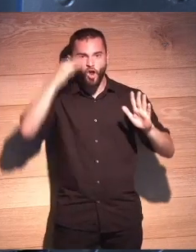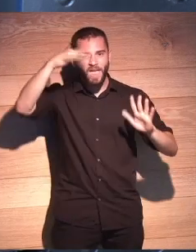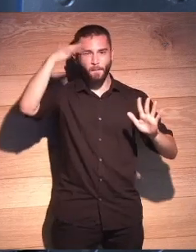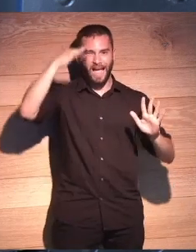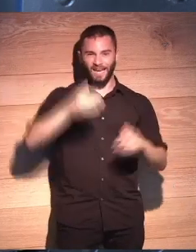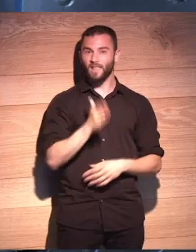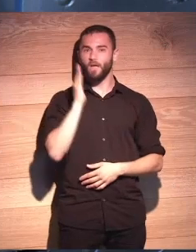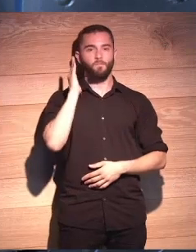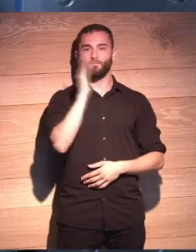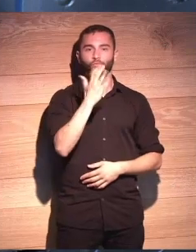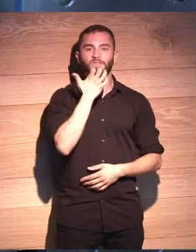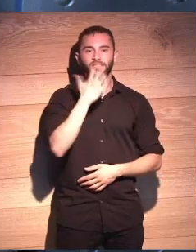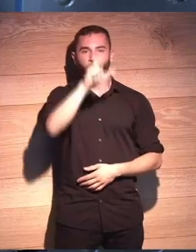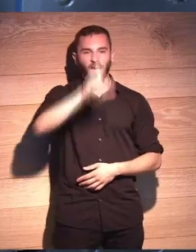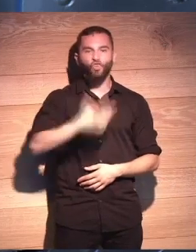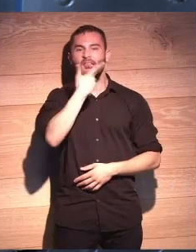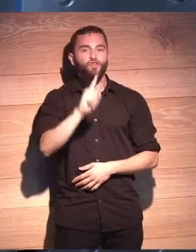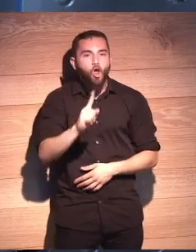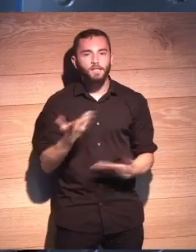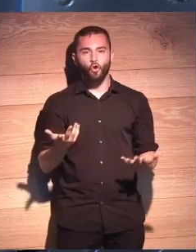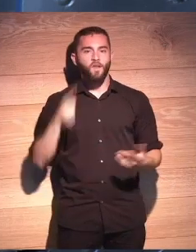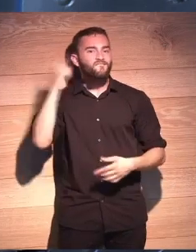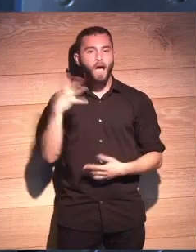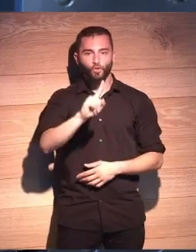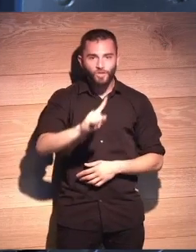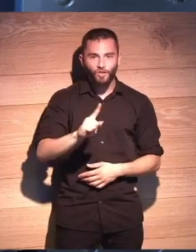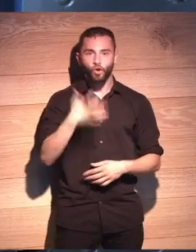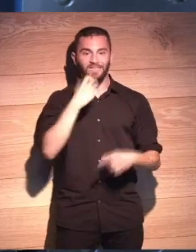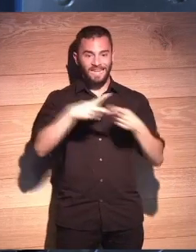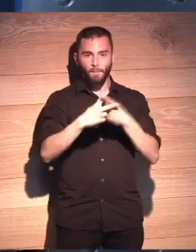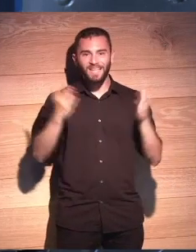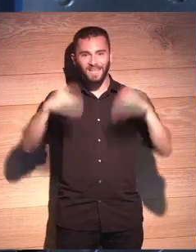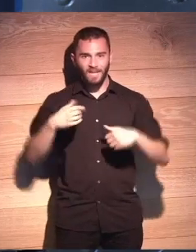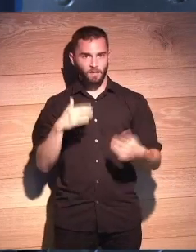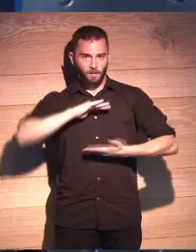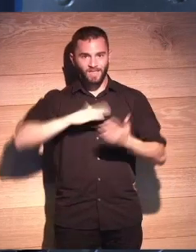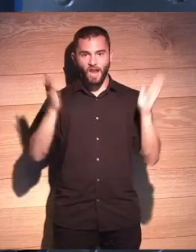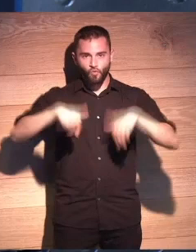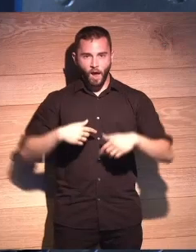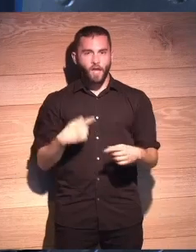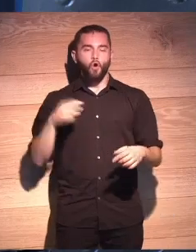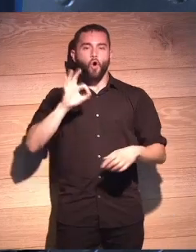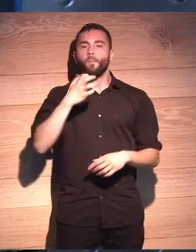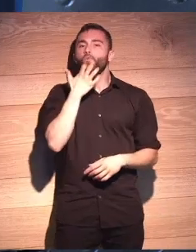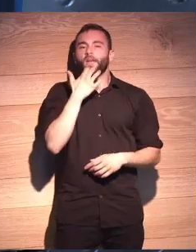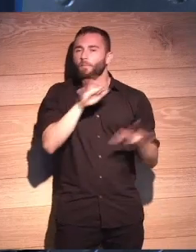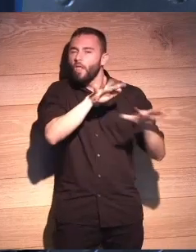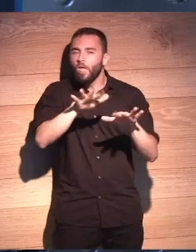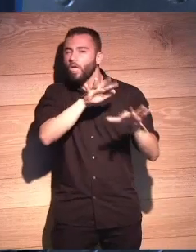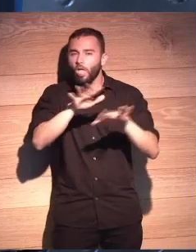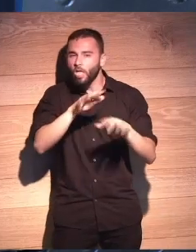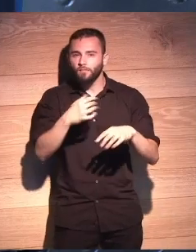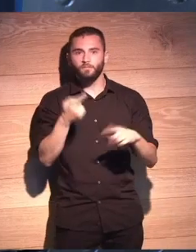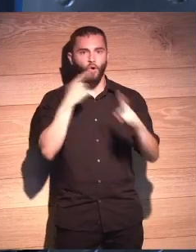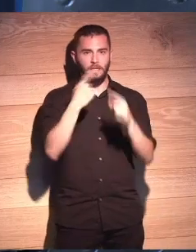a personas desconocidas que no tienen herramientas ni capacidades? O, por ejemplo, para chantaje. Esto utilizado en